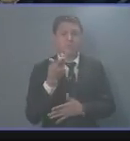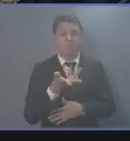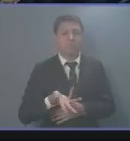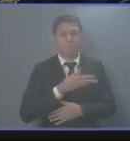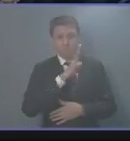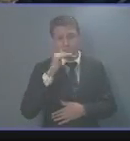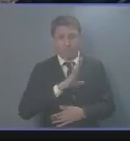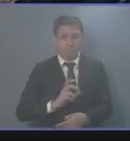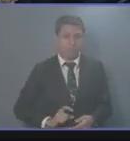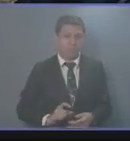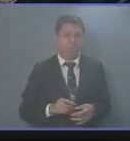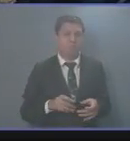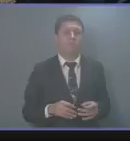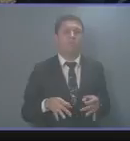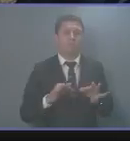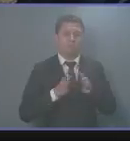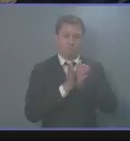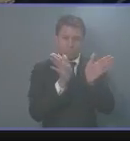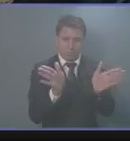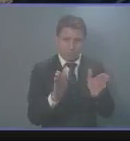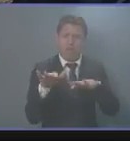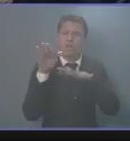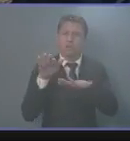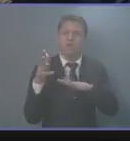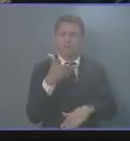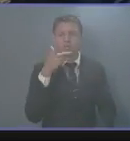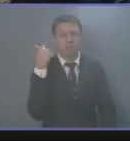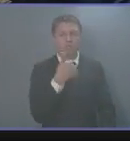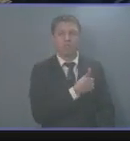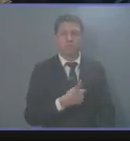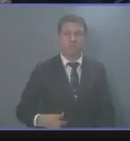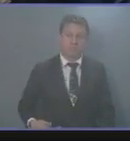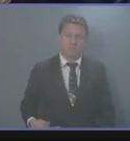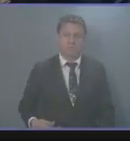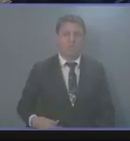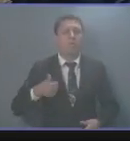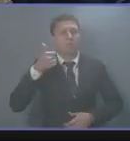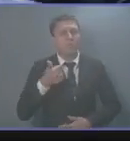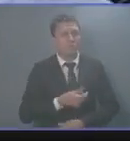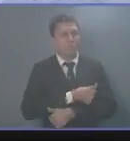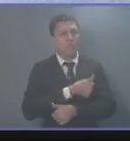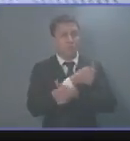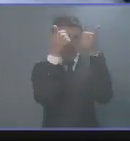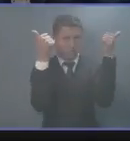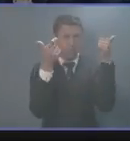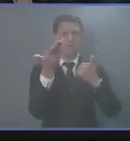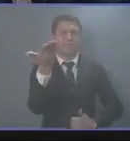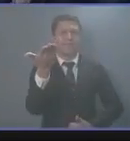nacional y del país en general. Muchas gracias, señor presidente. Muy buenos días.